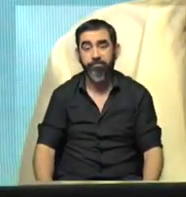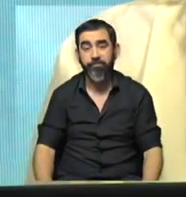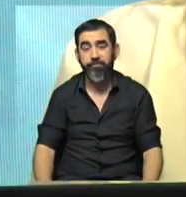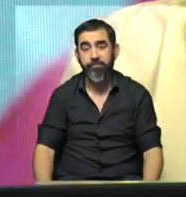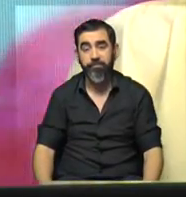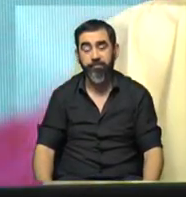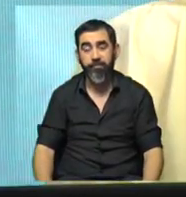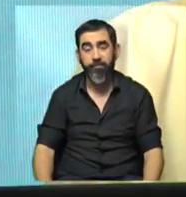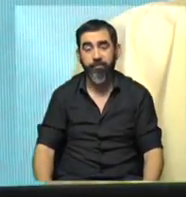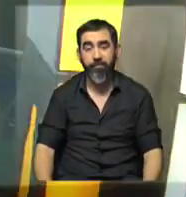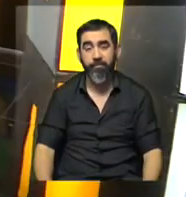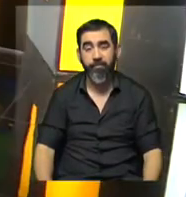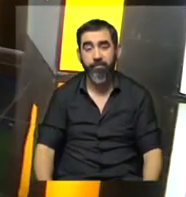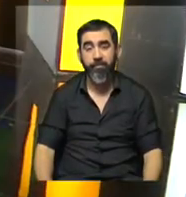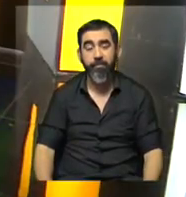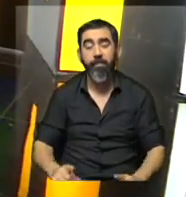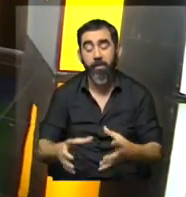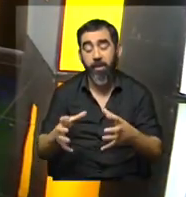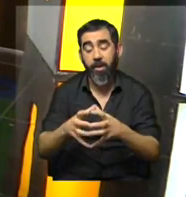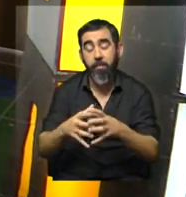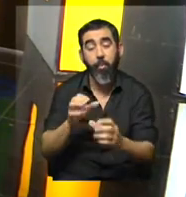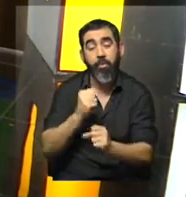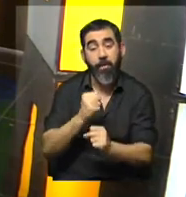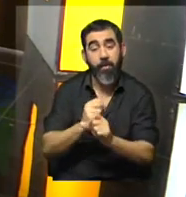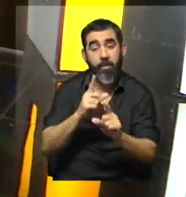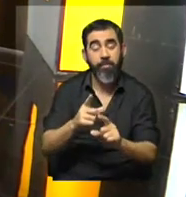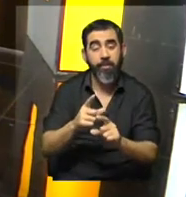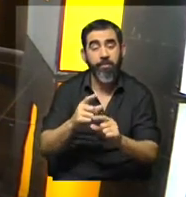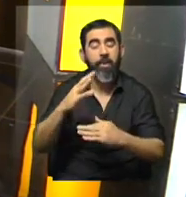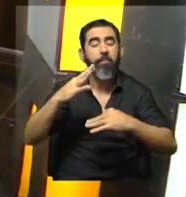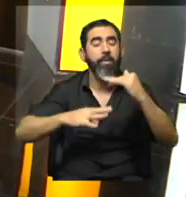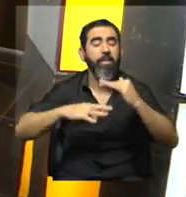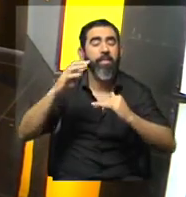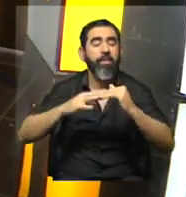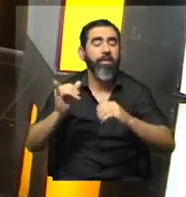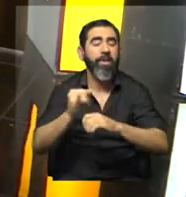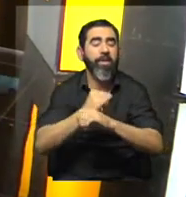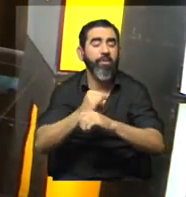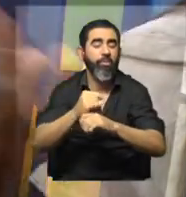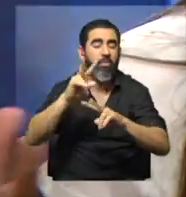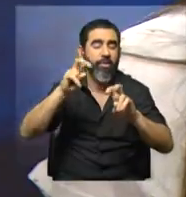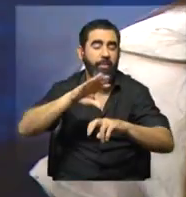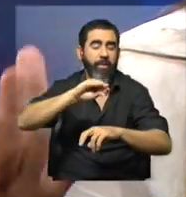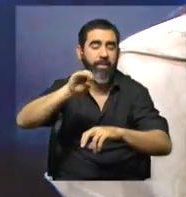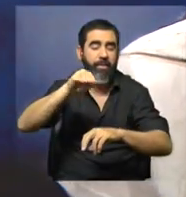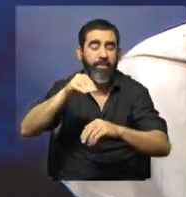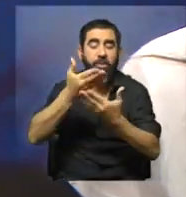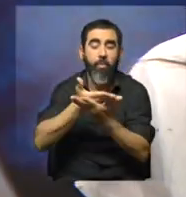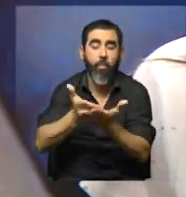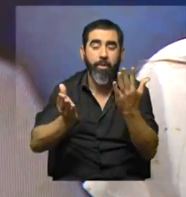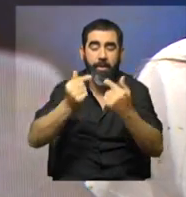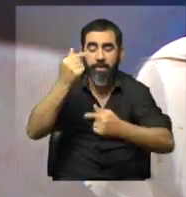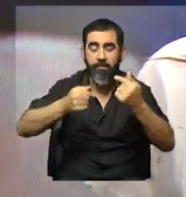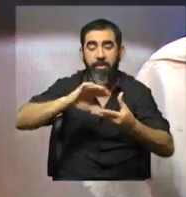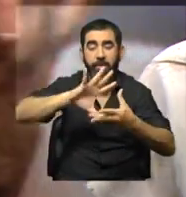aprendiendo. Realmente se trabaja en equipo. Claro, el hormiguero fue como una metáfora de todo el Instituto Pasteur. Entonces tratamos de ver, mostrar como las distintas cosas